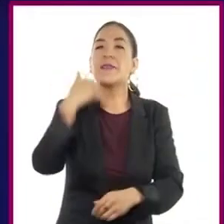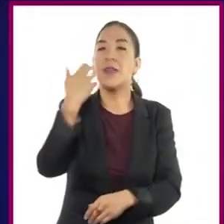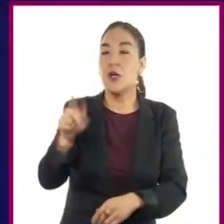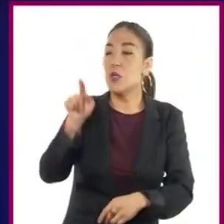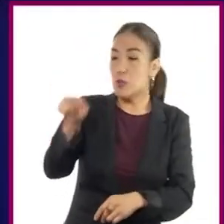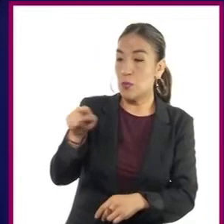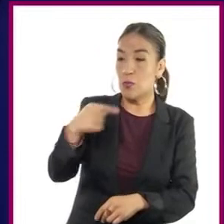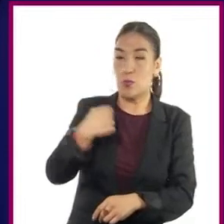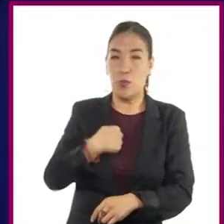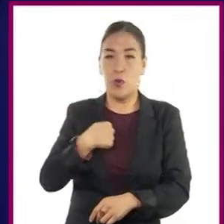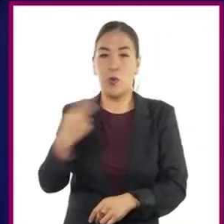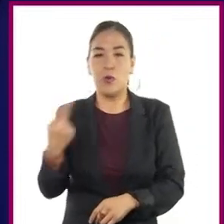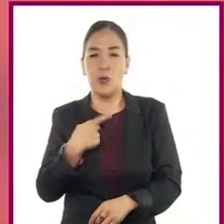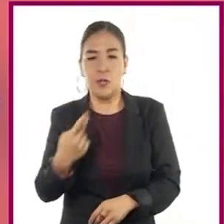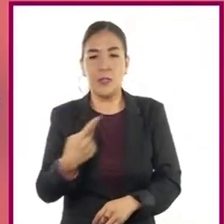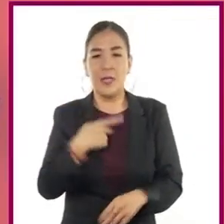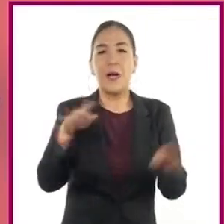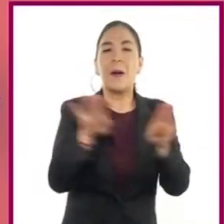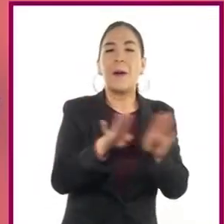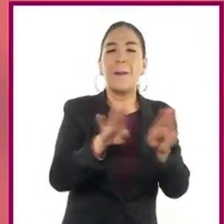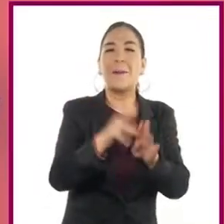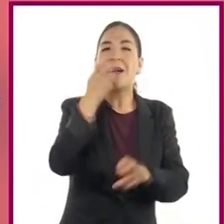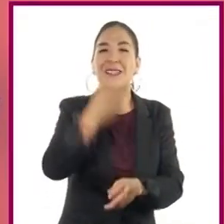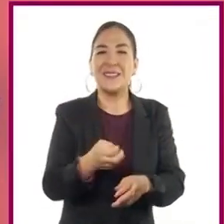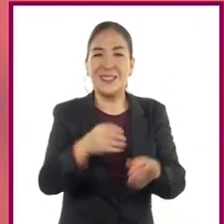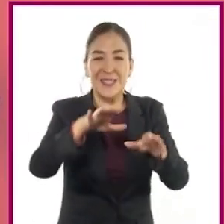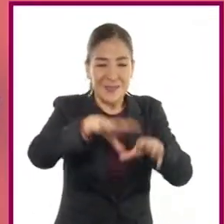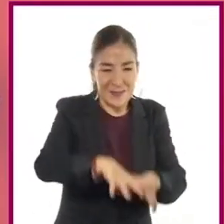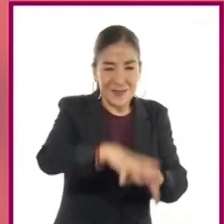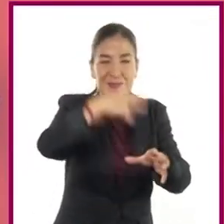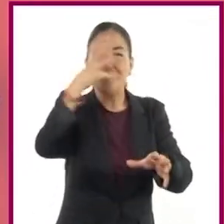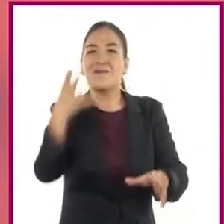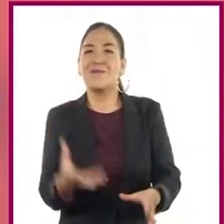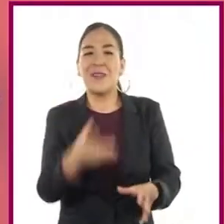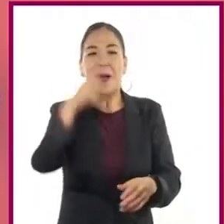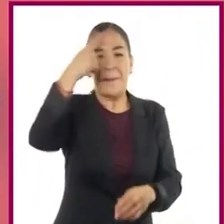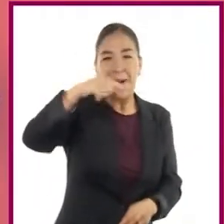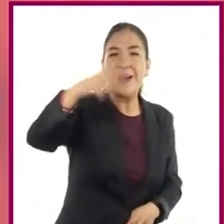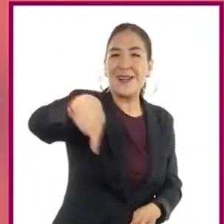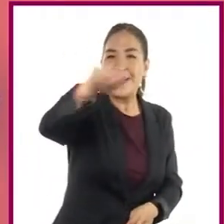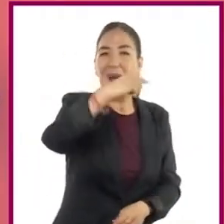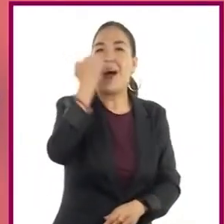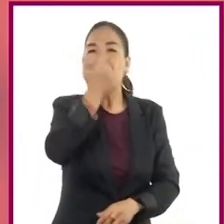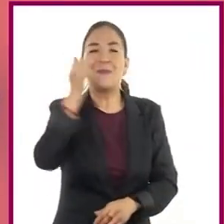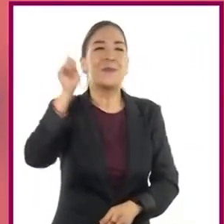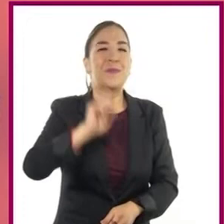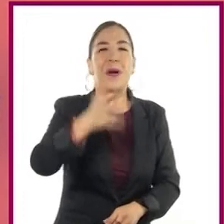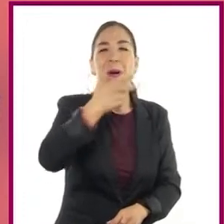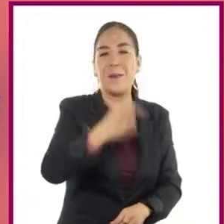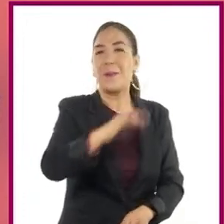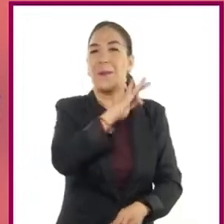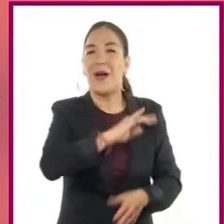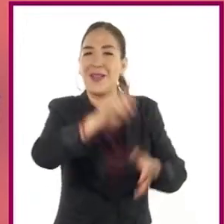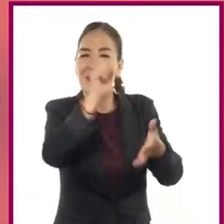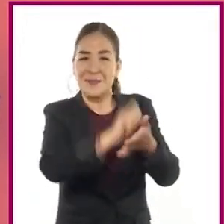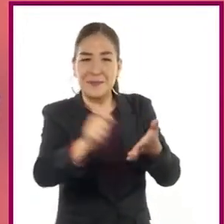y yo logremos abrir ese cofre en nuestras alumnas y alumnos y en